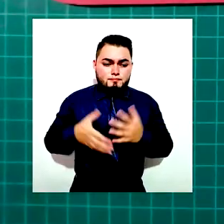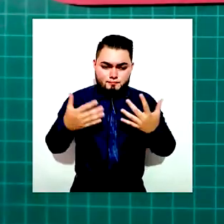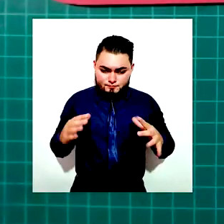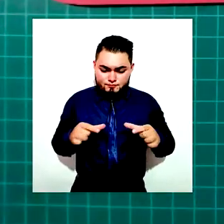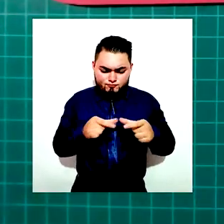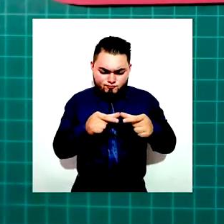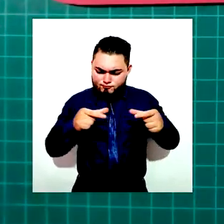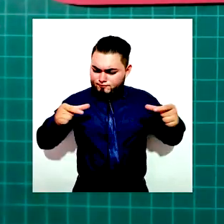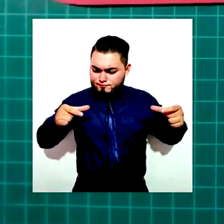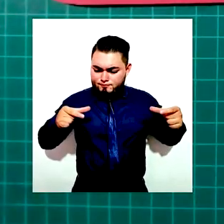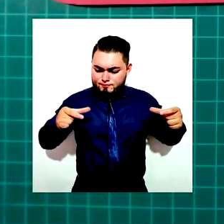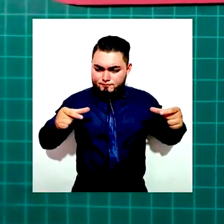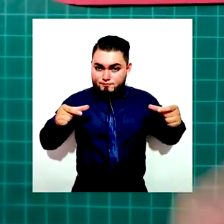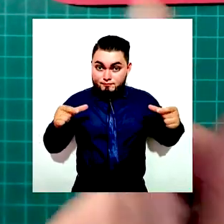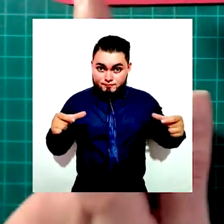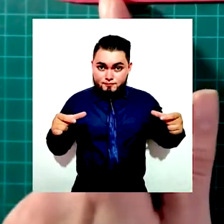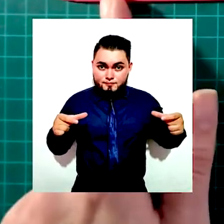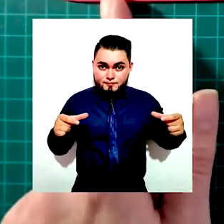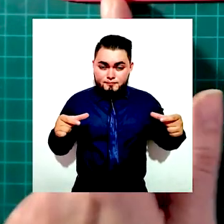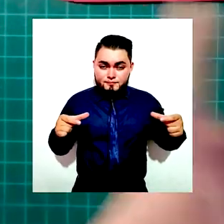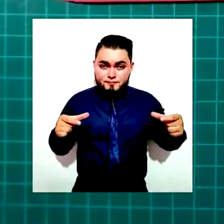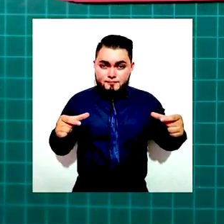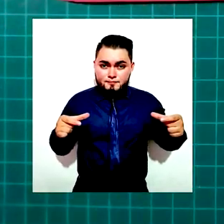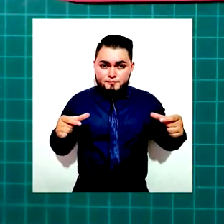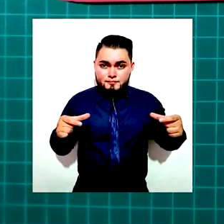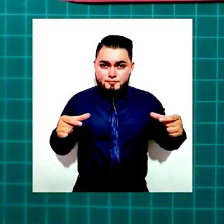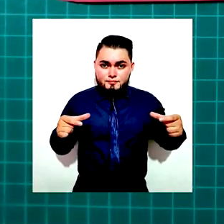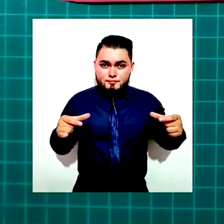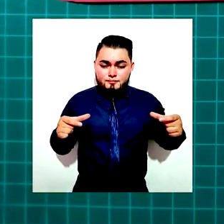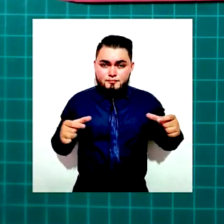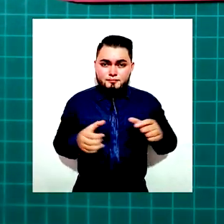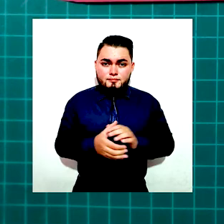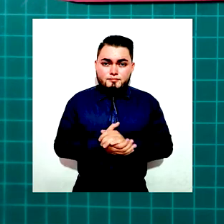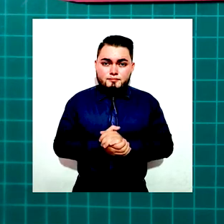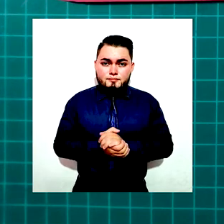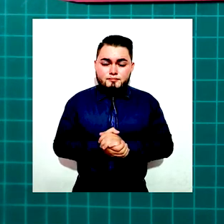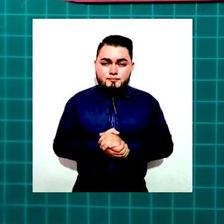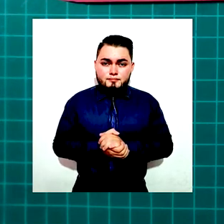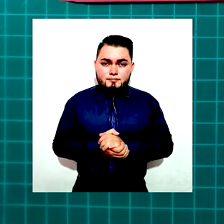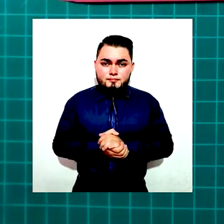Ahora con la tira de foamy de 36 por 3 centímetros,